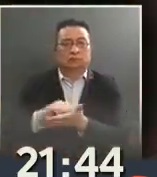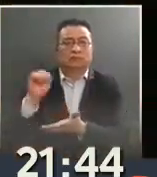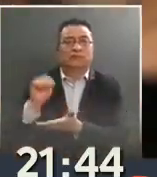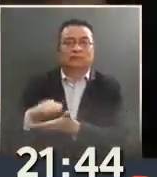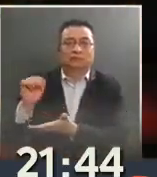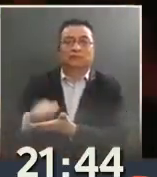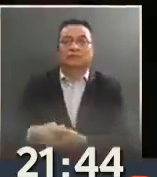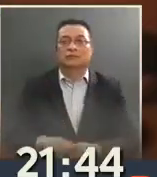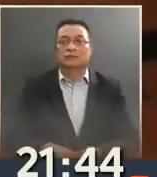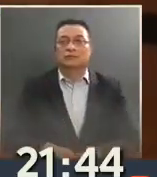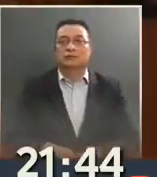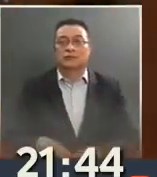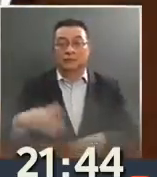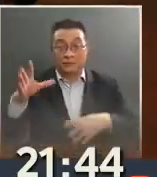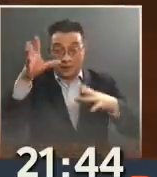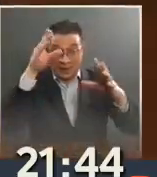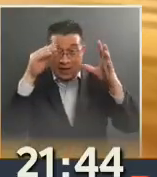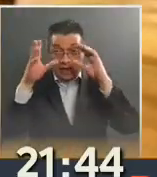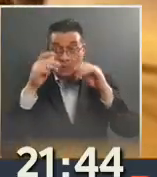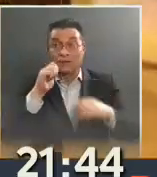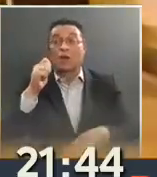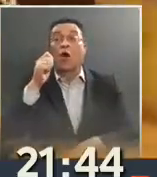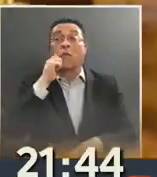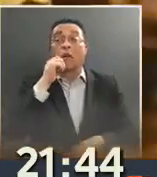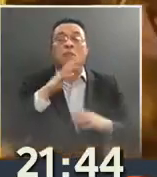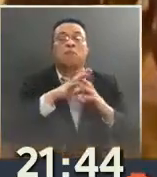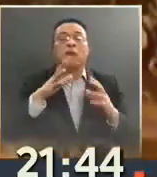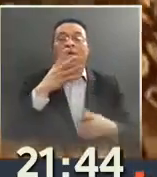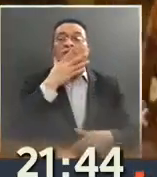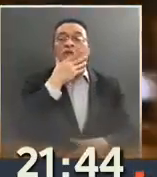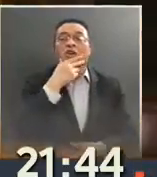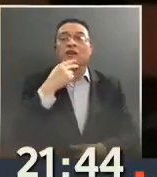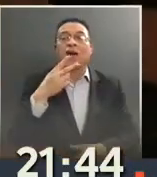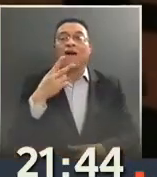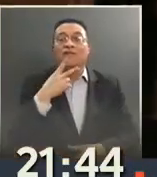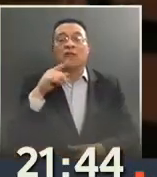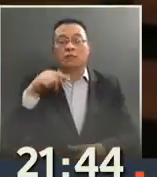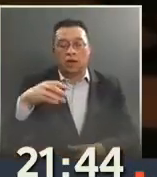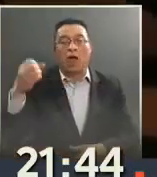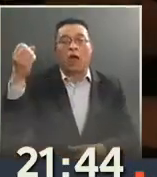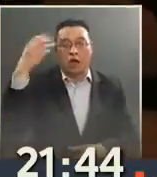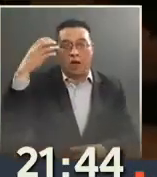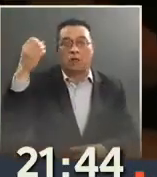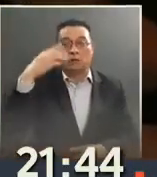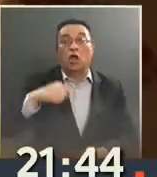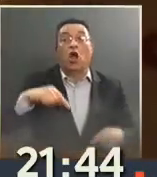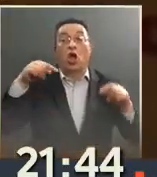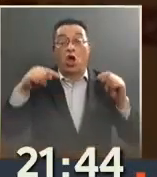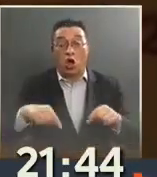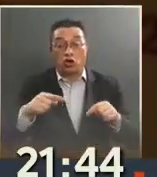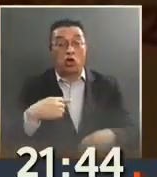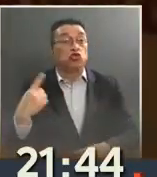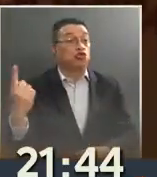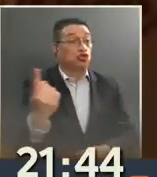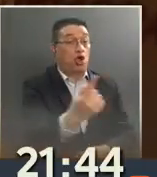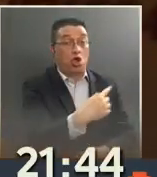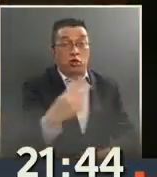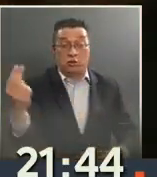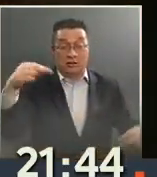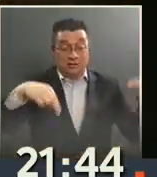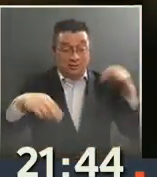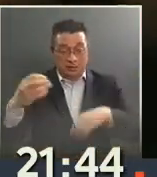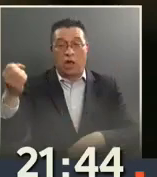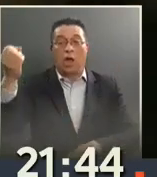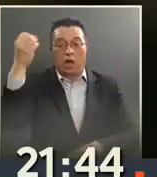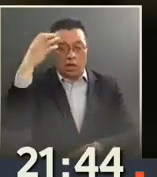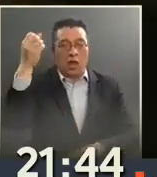La experiencia humana es una de las cosas más hermosas de la vida, seguir aprendiendo. Hoy todos y todas las que estamos acá estamos aprendiendo